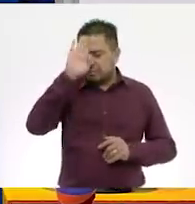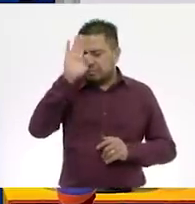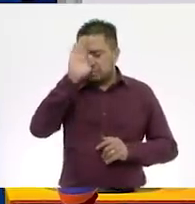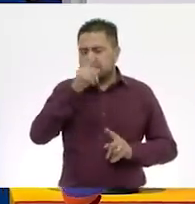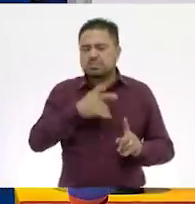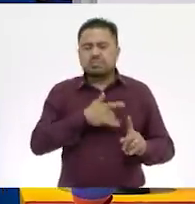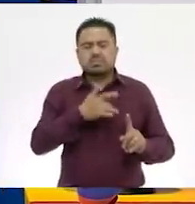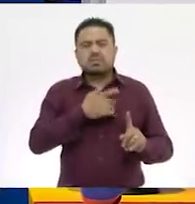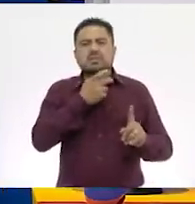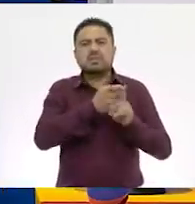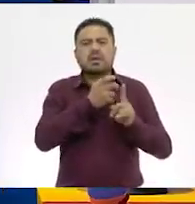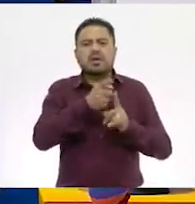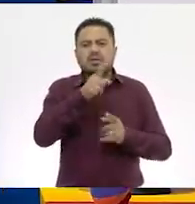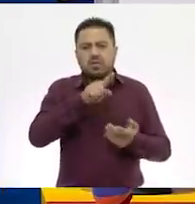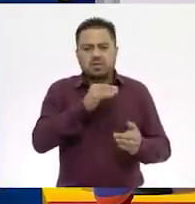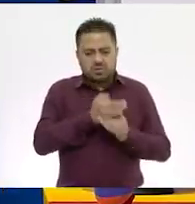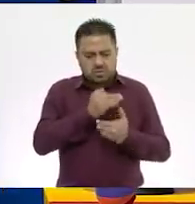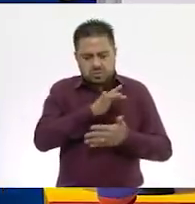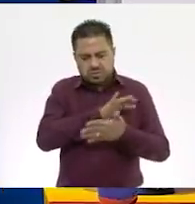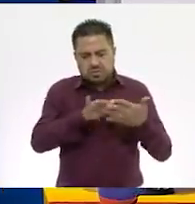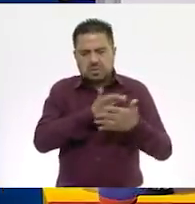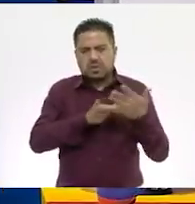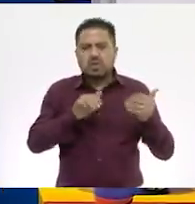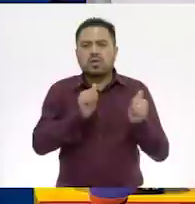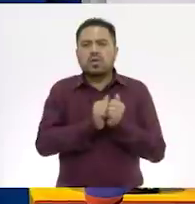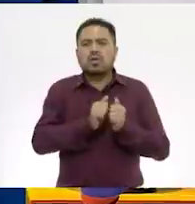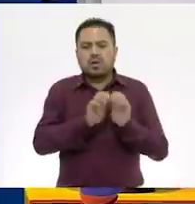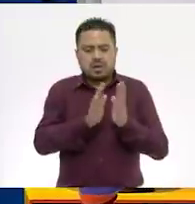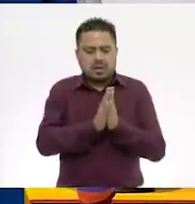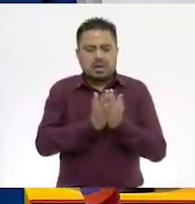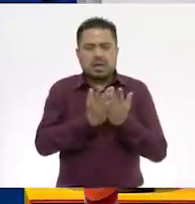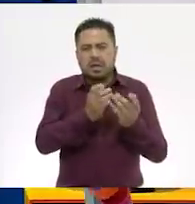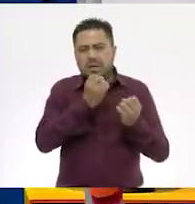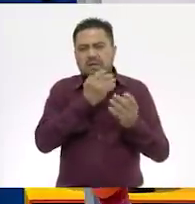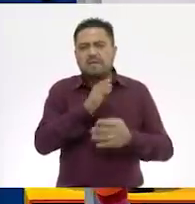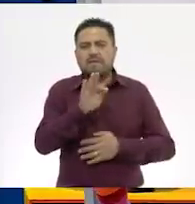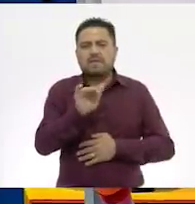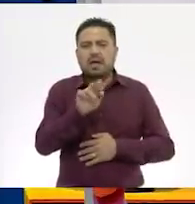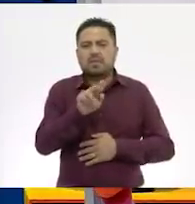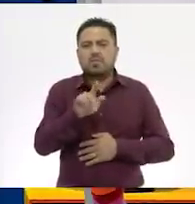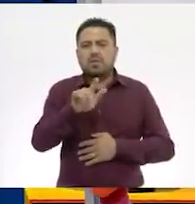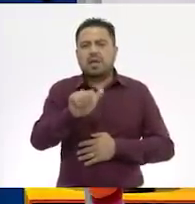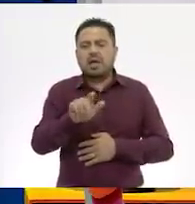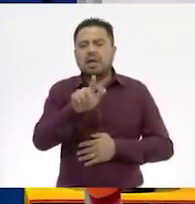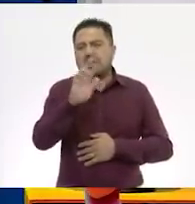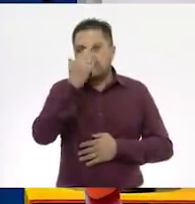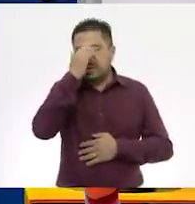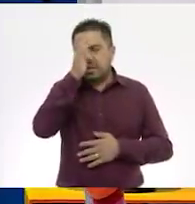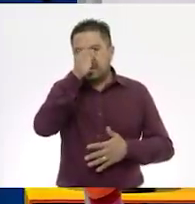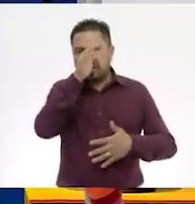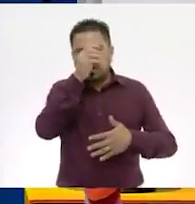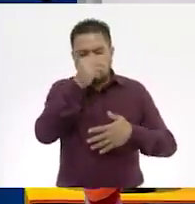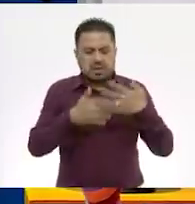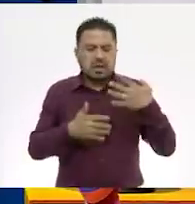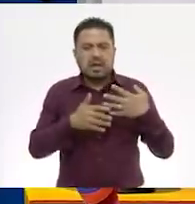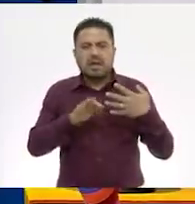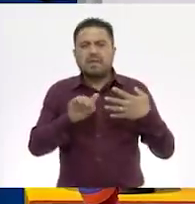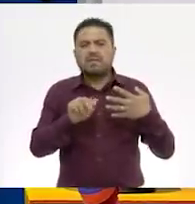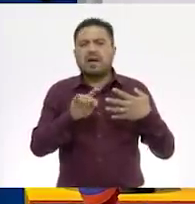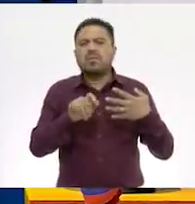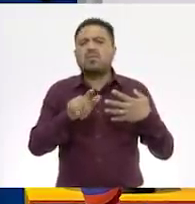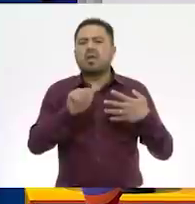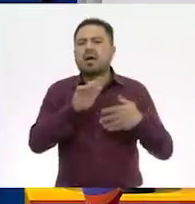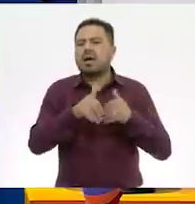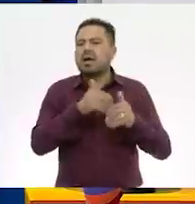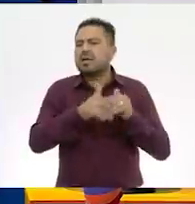me suena a que estuviste leyendo un libro de fábulas. Pues sí, recuerdan una de las características de las fábulas que al